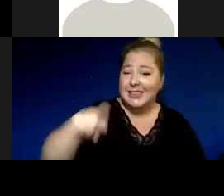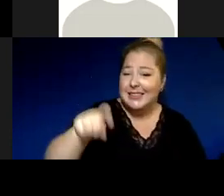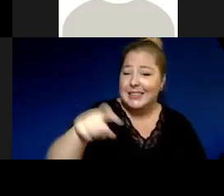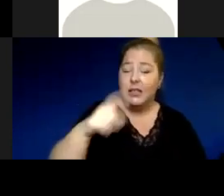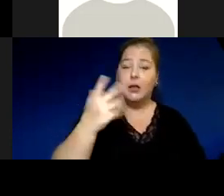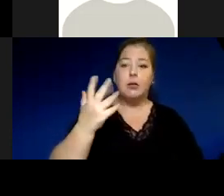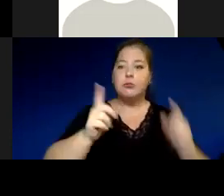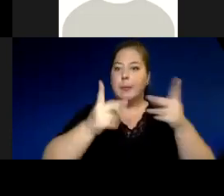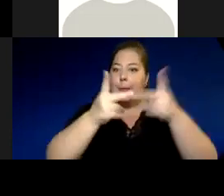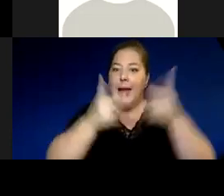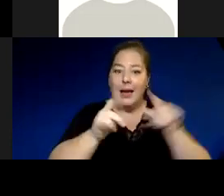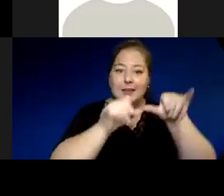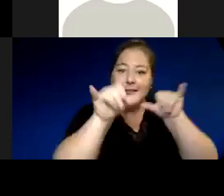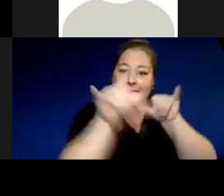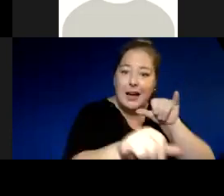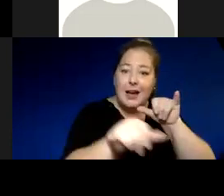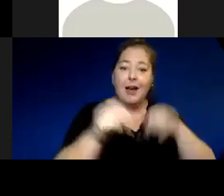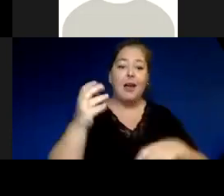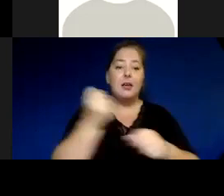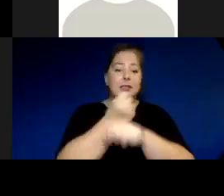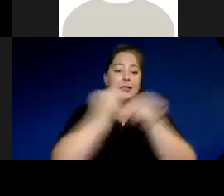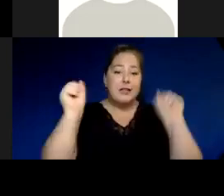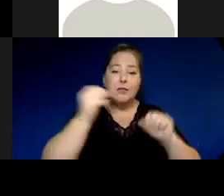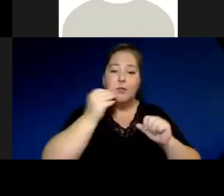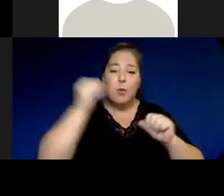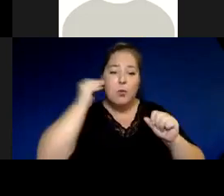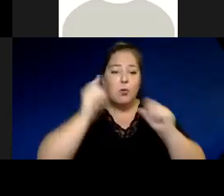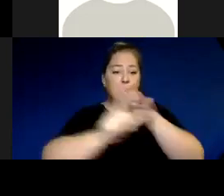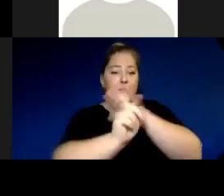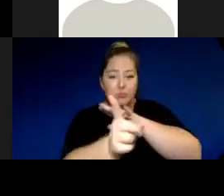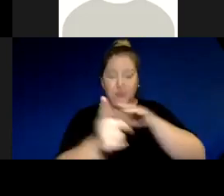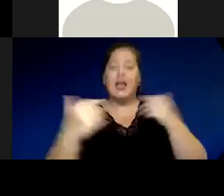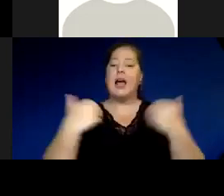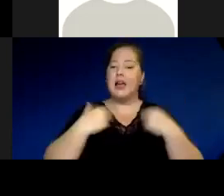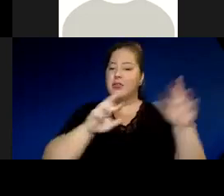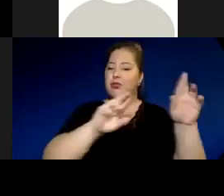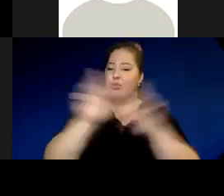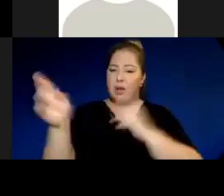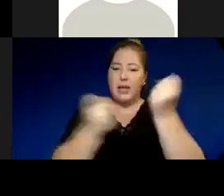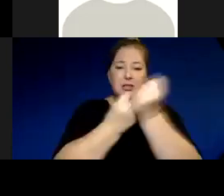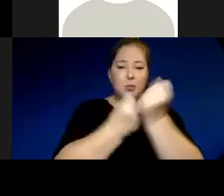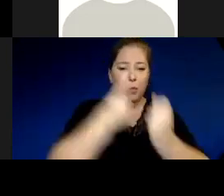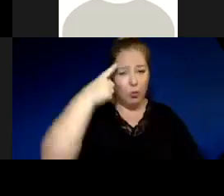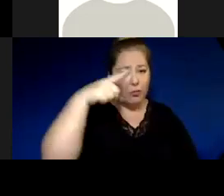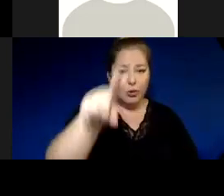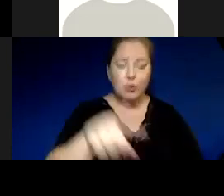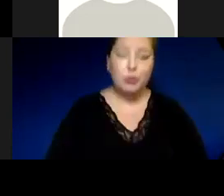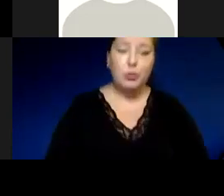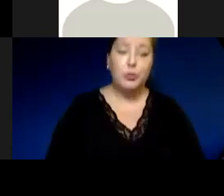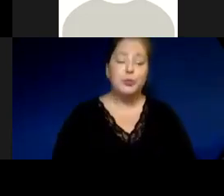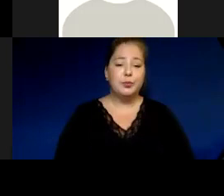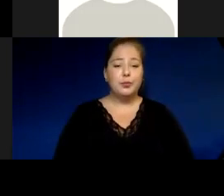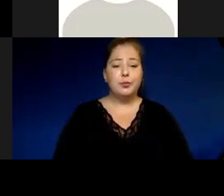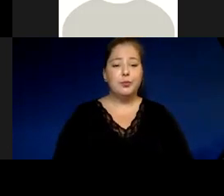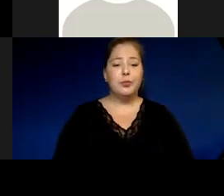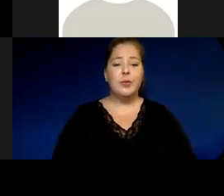perdido sus hogares, estén los más cómodos posibles en donde se encuentren ahora temporalmente. Y también estamos trabajando